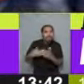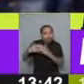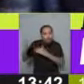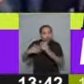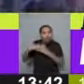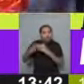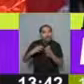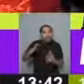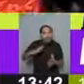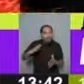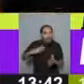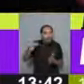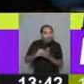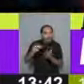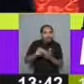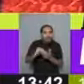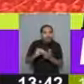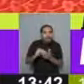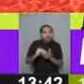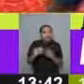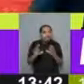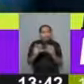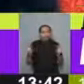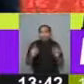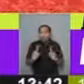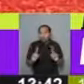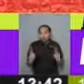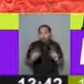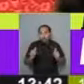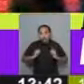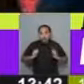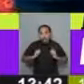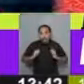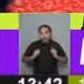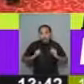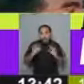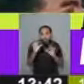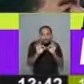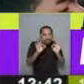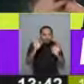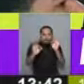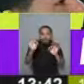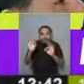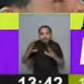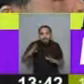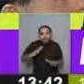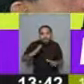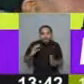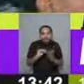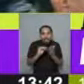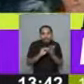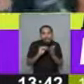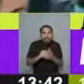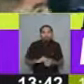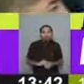está muy avanzada. Estamos prácticamente en los últimos detalles, según nos decían. ¿Qué opinión tienen ustedes de esta obra? ¿Va a ser